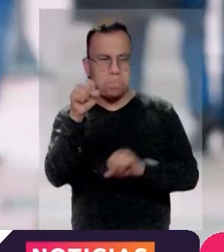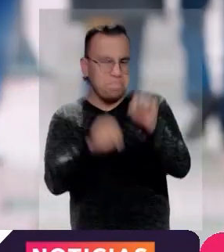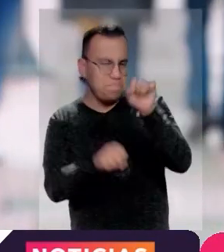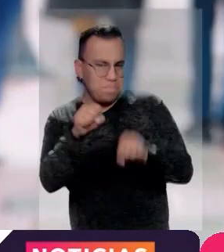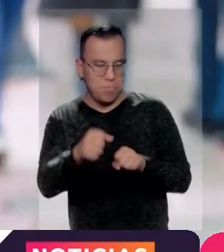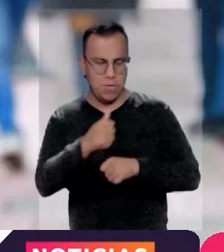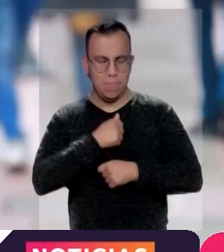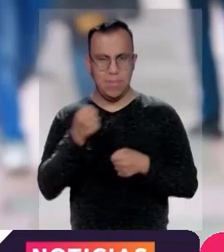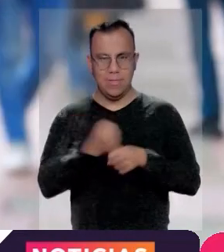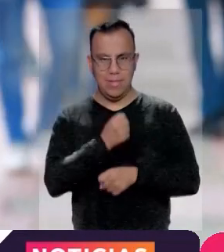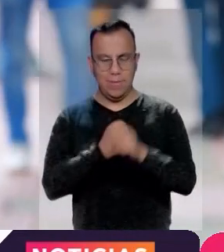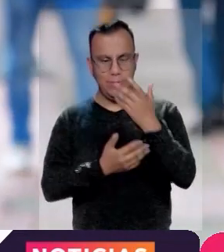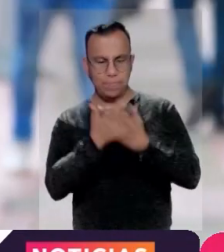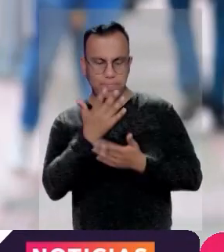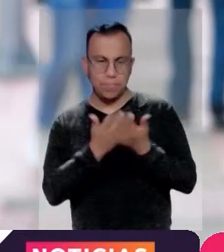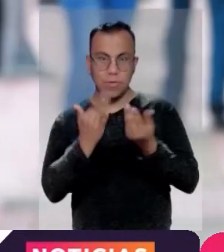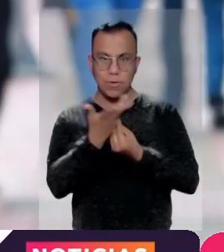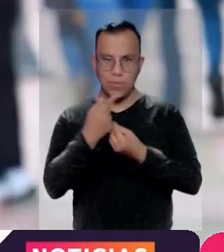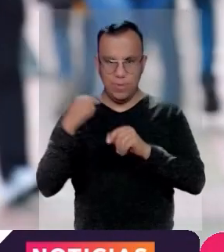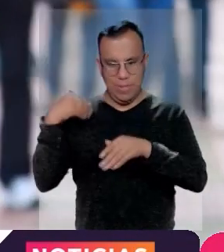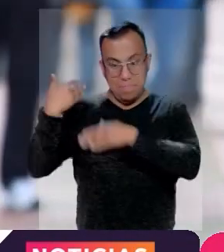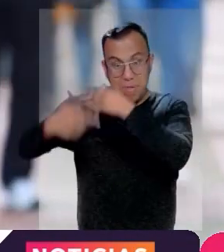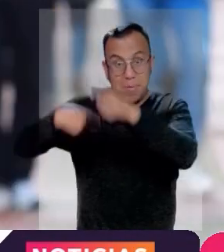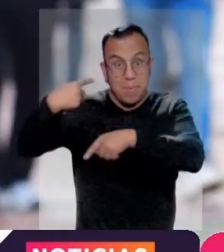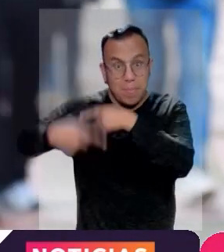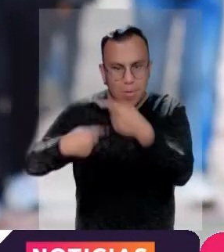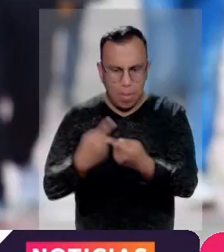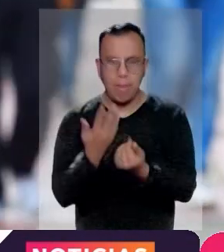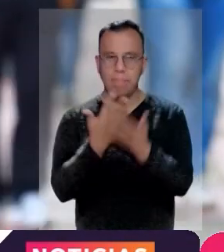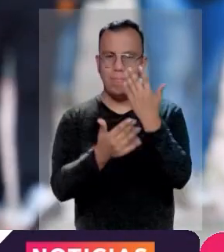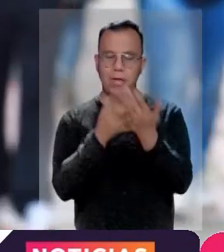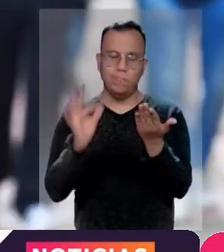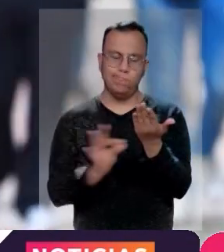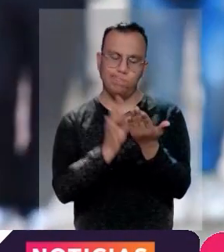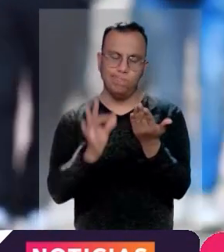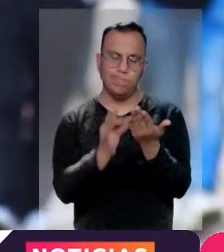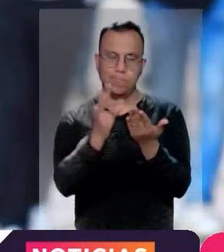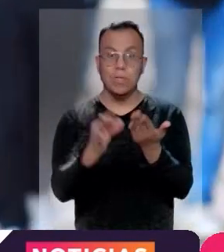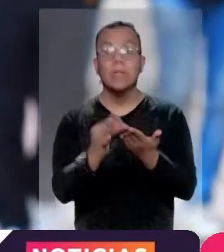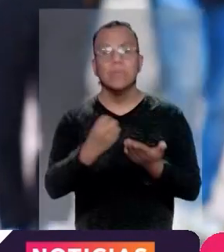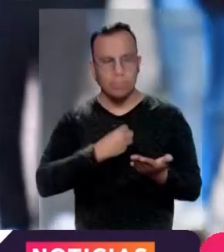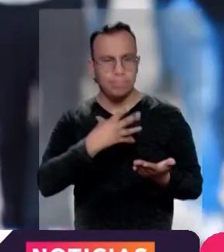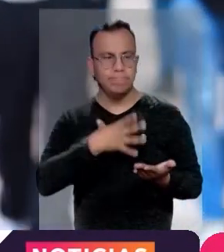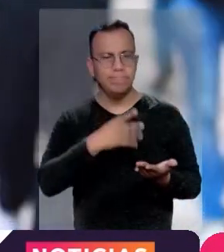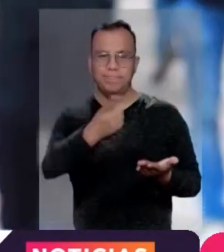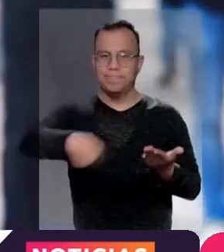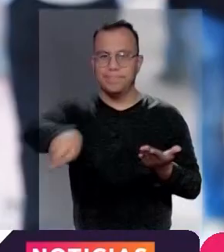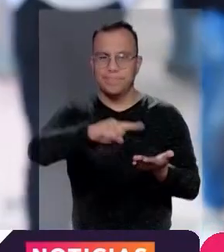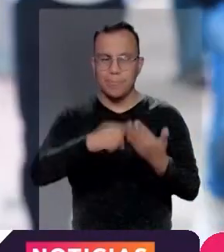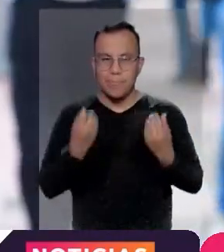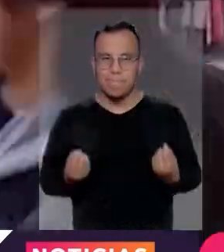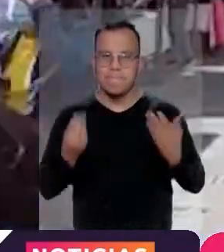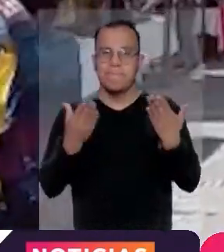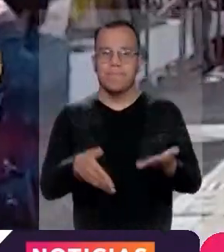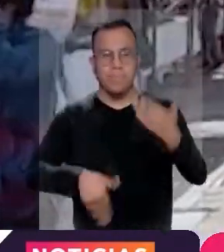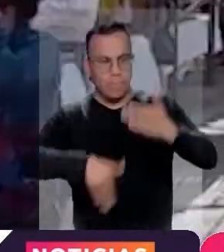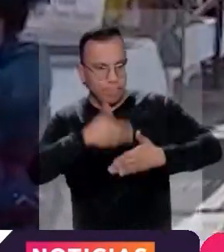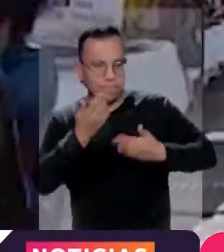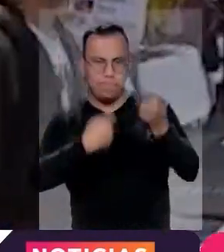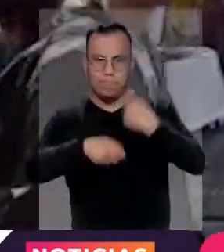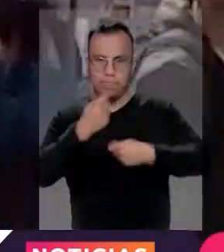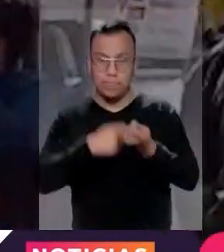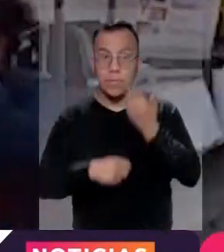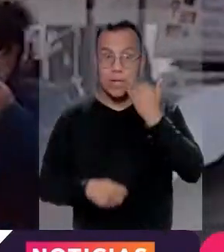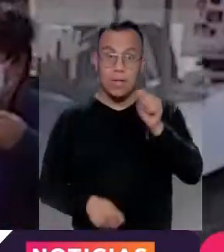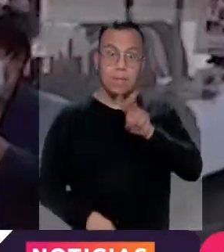de un oficio artesanal y ancestral como la encuadernación hecha a mano, sino darles una oportunidad, para una herramienta para emprender. Soy una